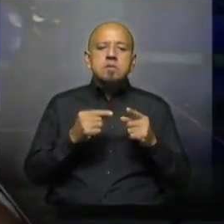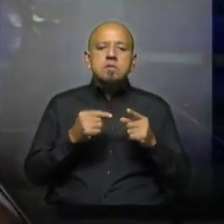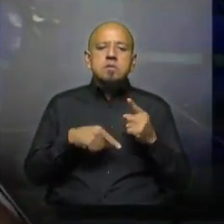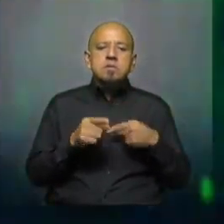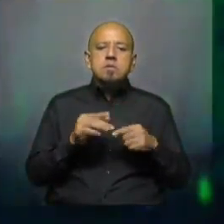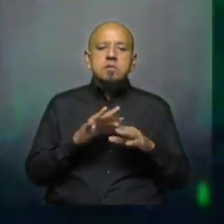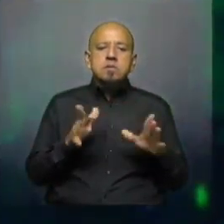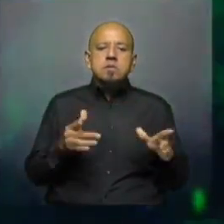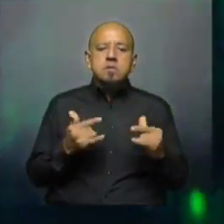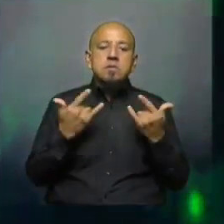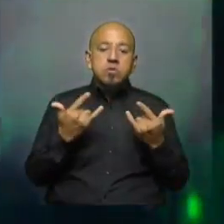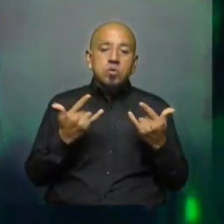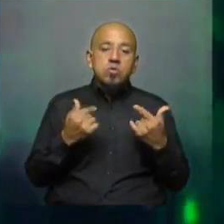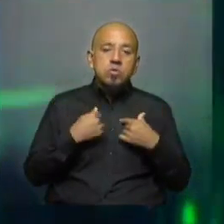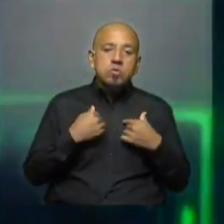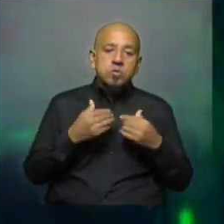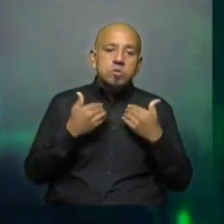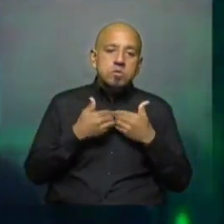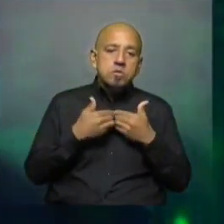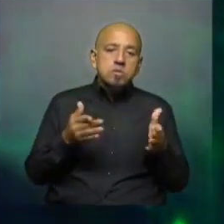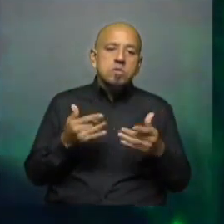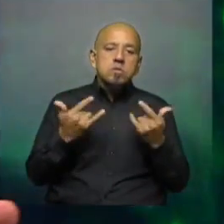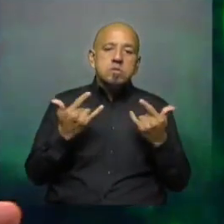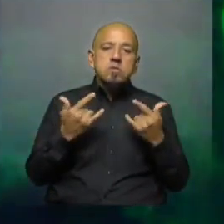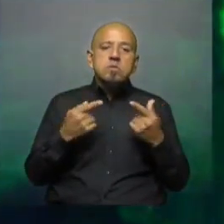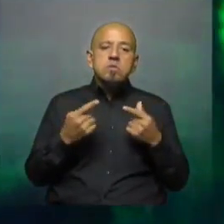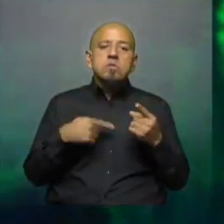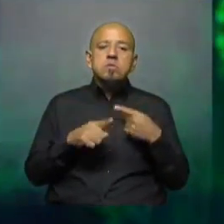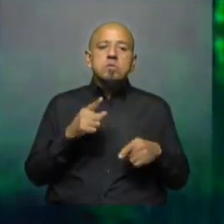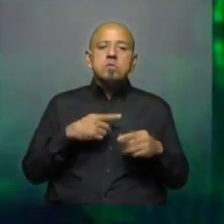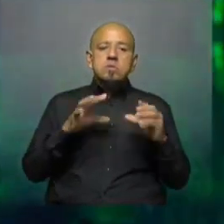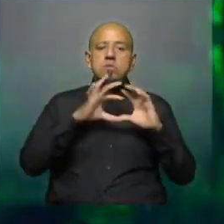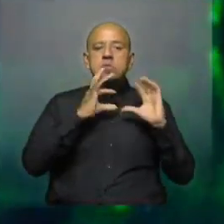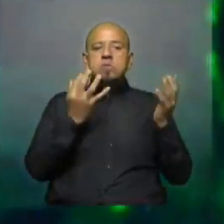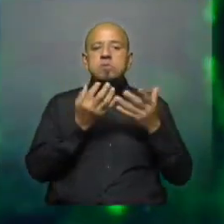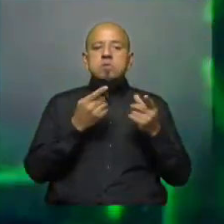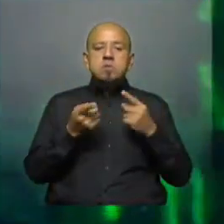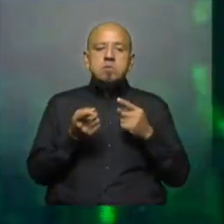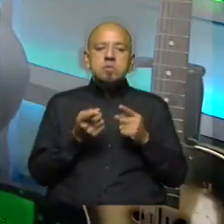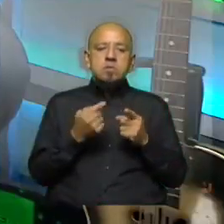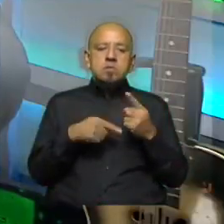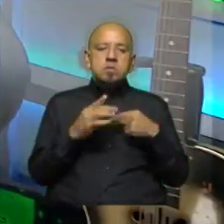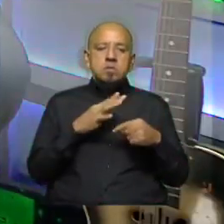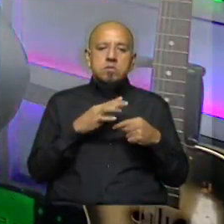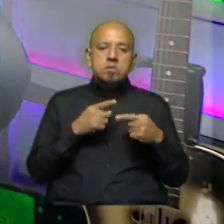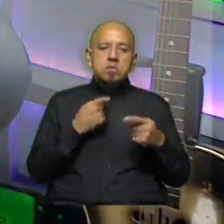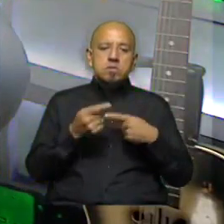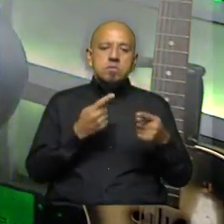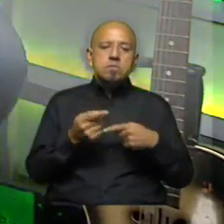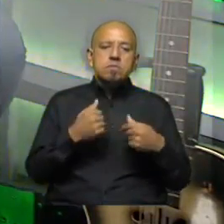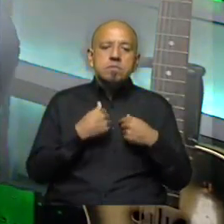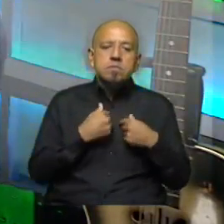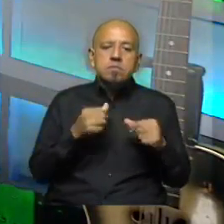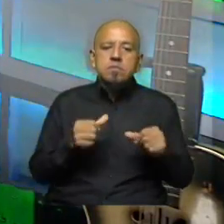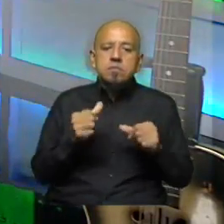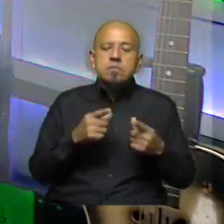eso el rock que yo quería hacer cuando empecé hace años con esto. Seguro. Pero bueno, el mundo es así y hay que seguir adelante y yo sigo haciendo